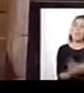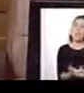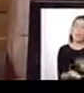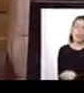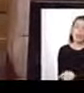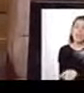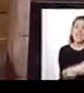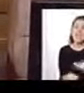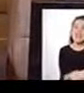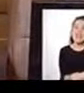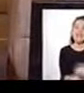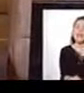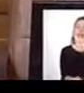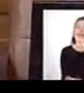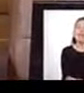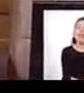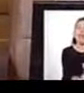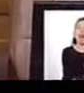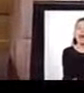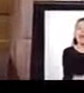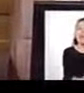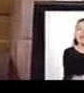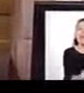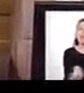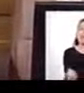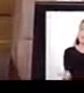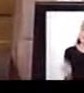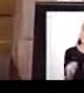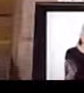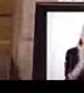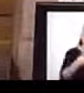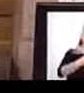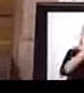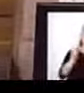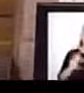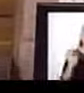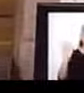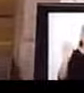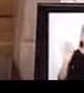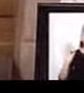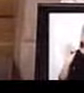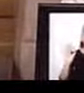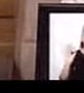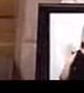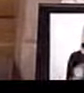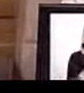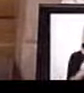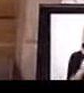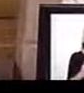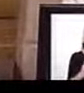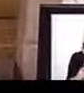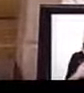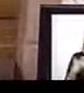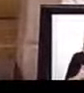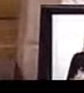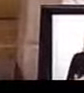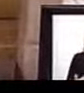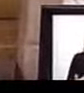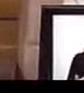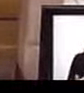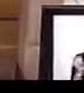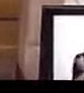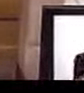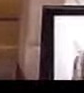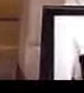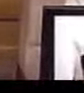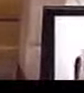trabajo. Necesitamos volver a tener colegios públicos de excelencia, que son el mayor motor de movilidad social. No le mintamos más